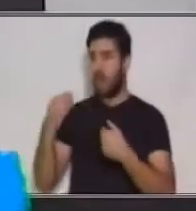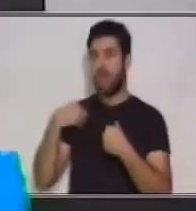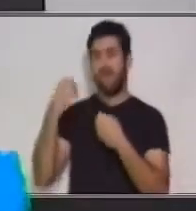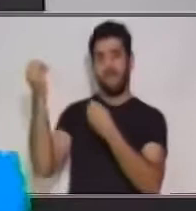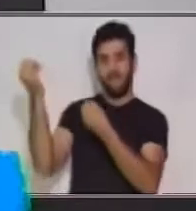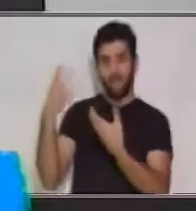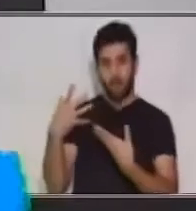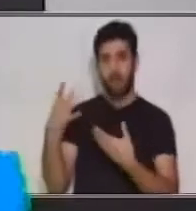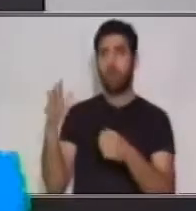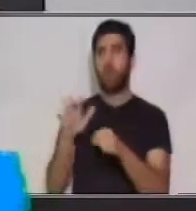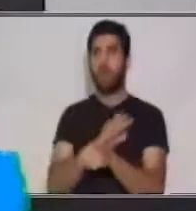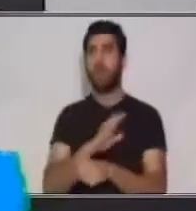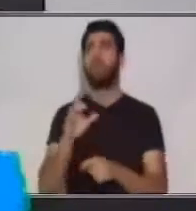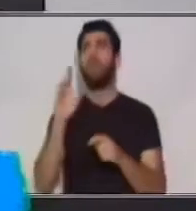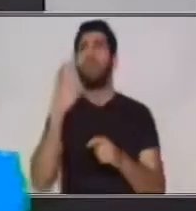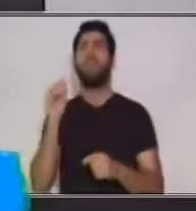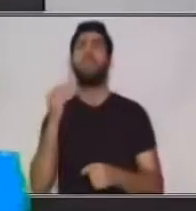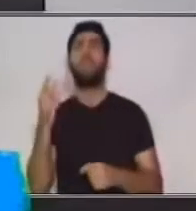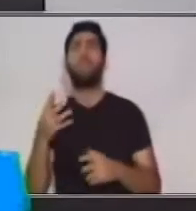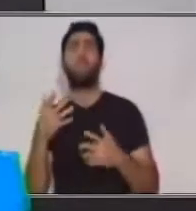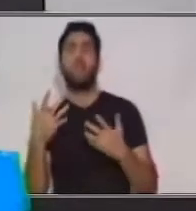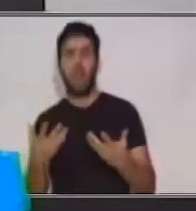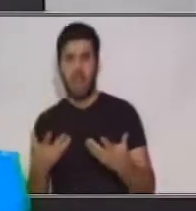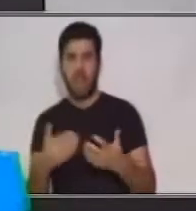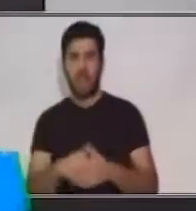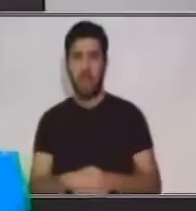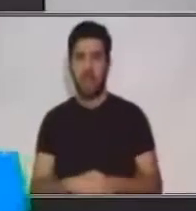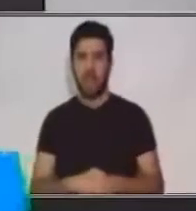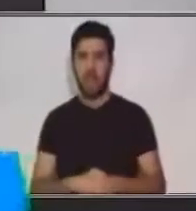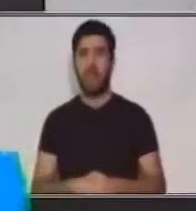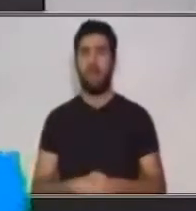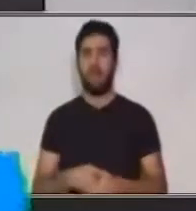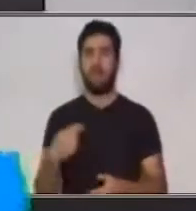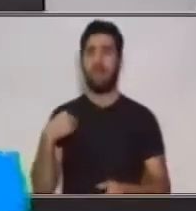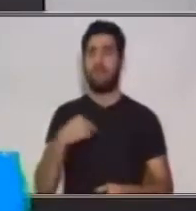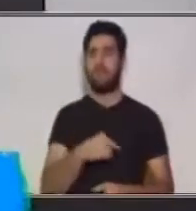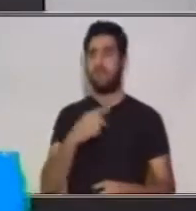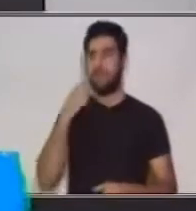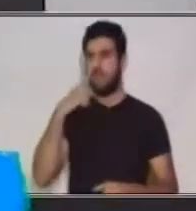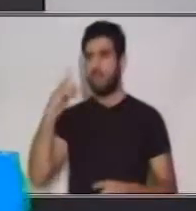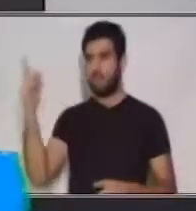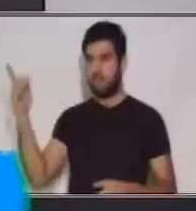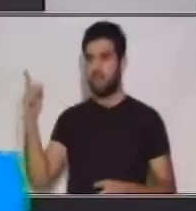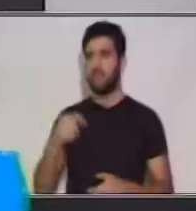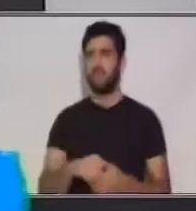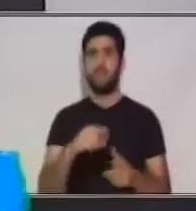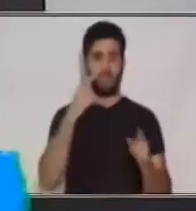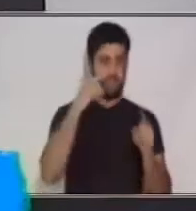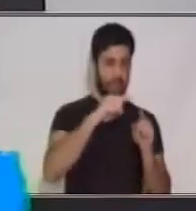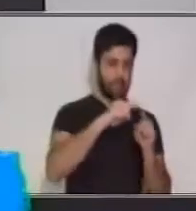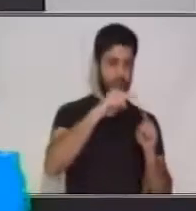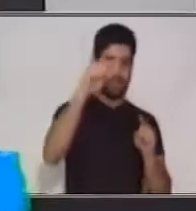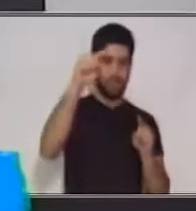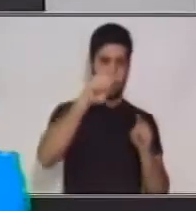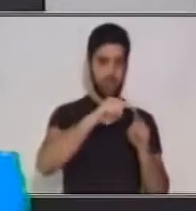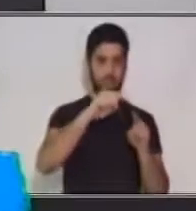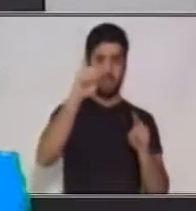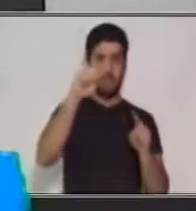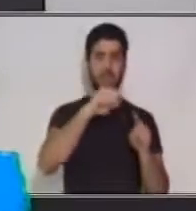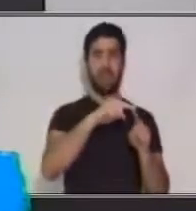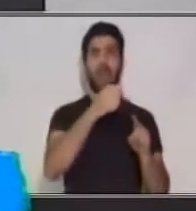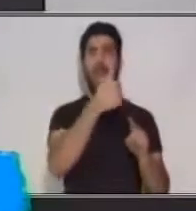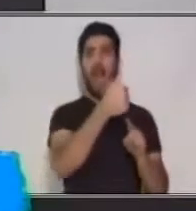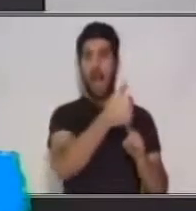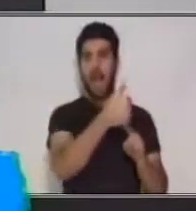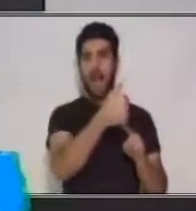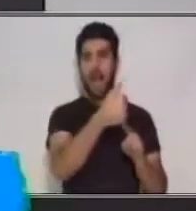dando. ¿Cómo que ya me la está dando? Veamos de aquí. Anteriormente habíamos dicho de que el lado A, ahora vamos a venir